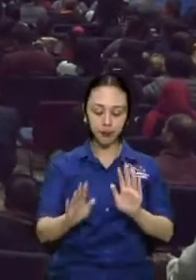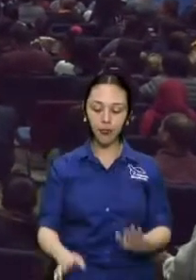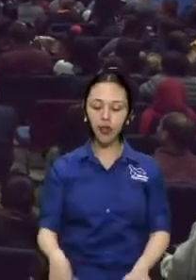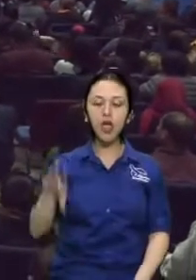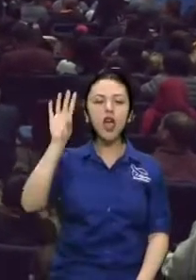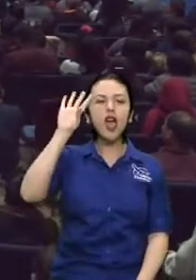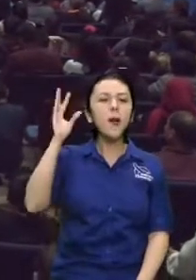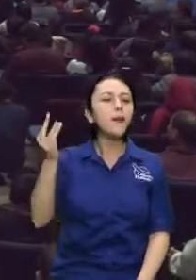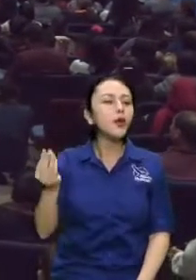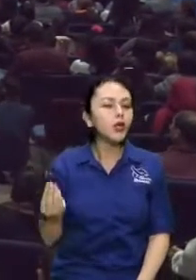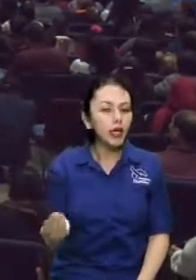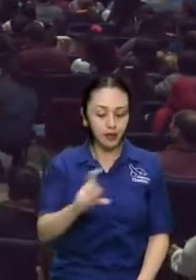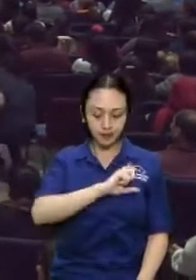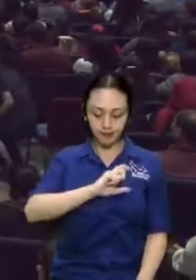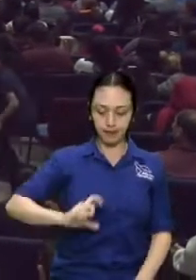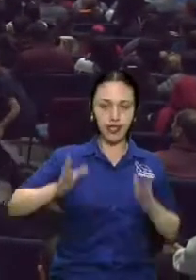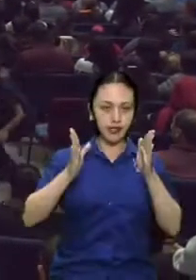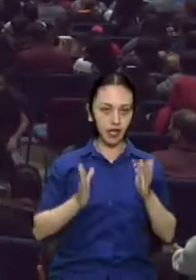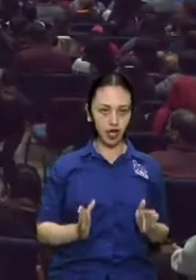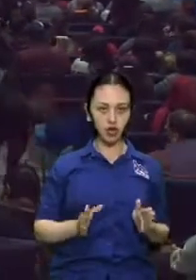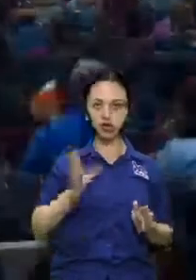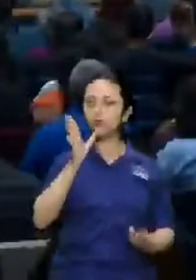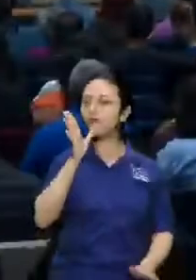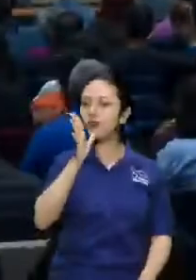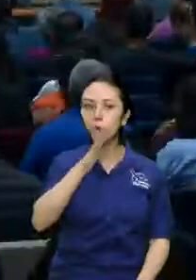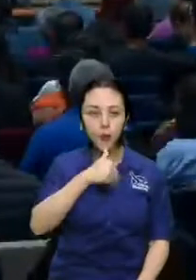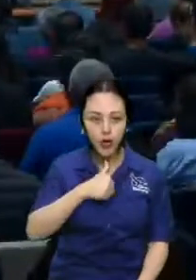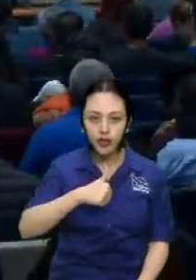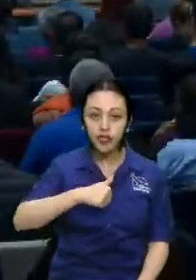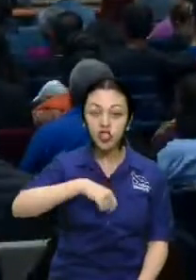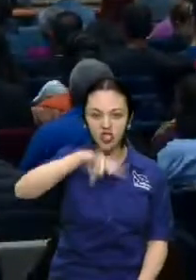¿Porque no creen? ¿O porque no creen en su nombre?